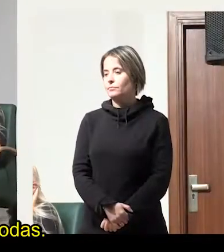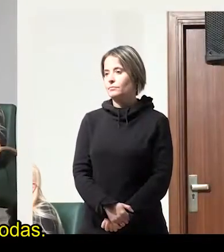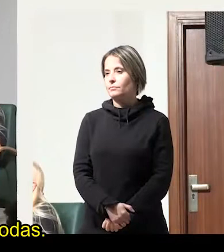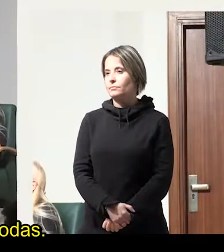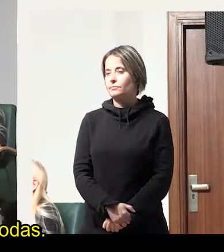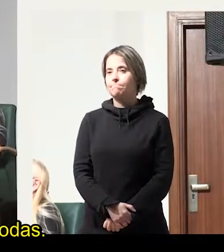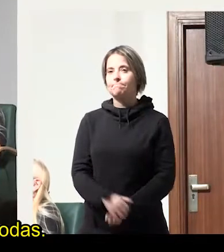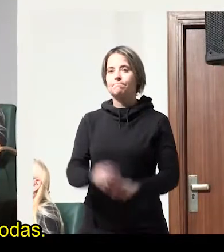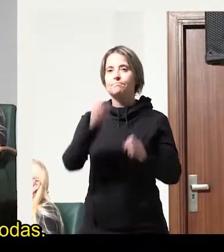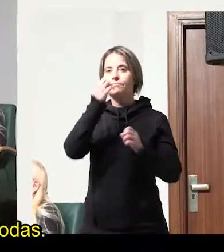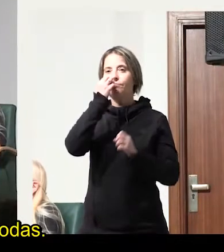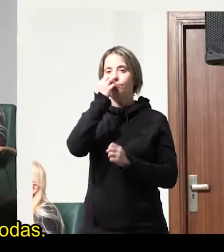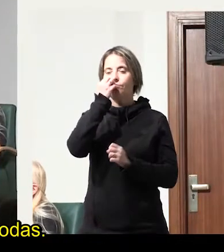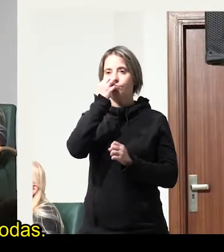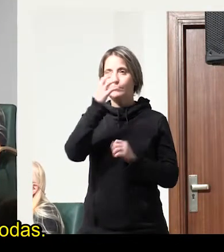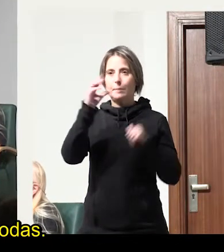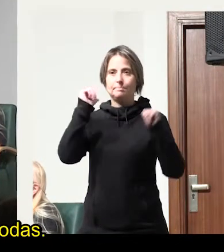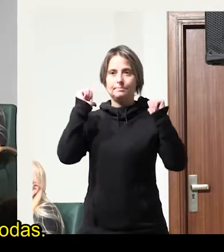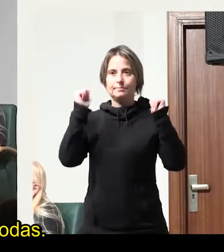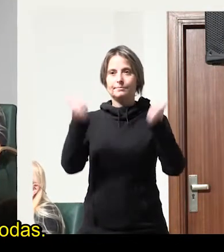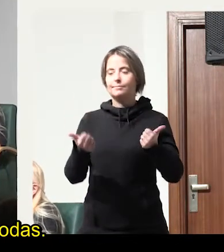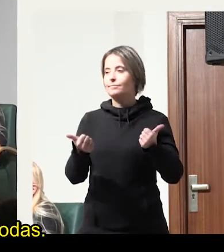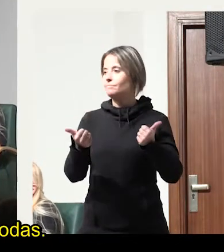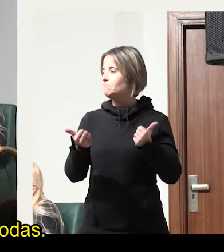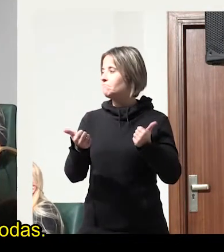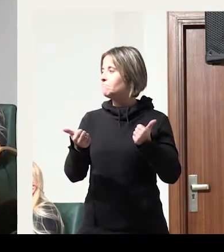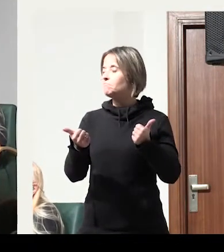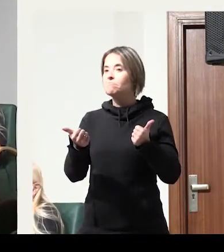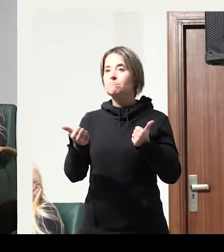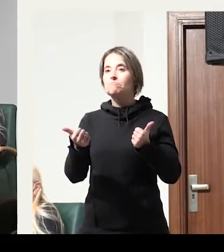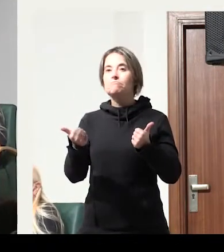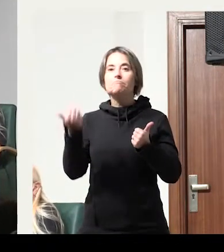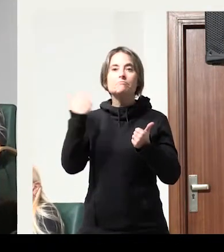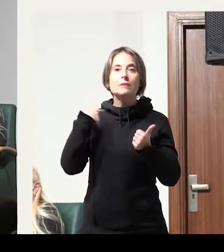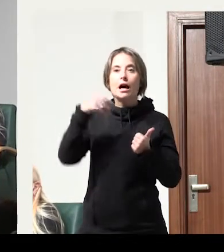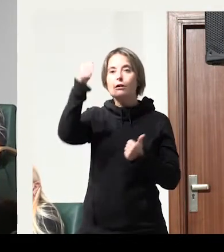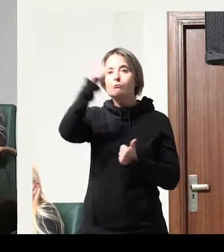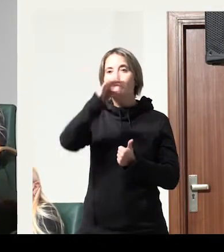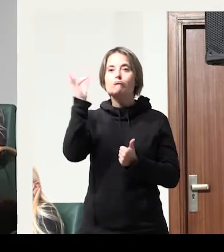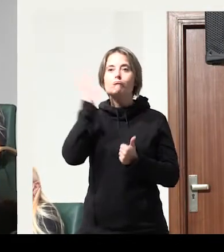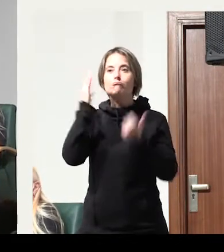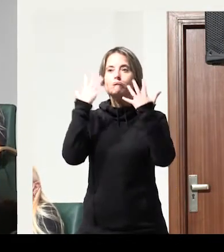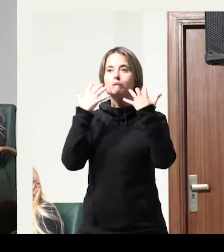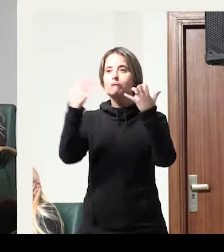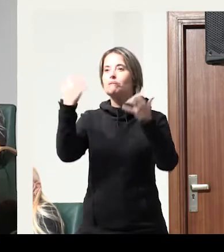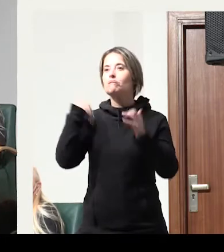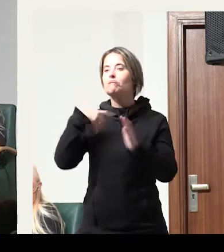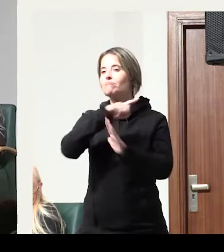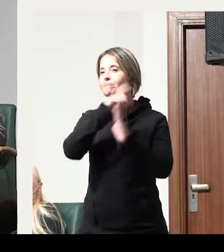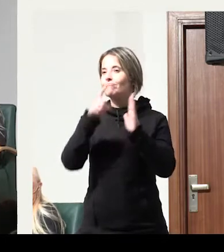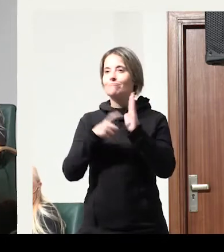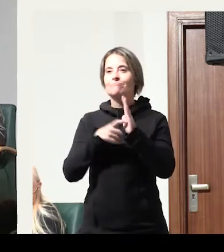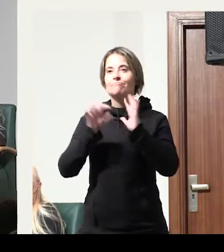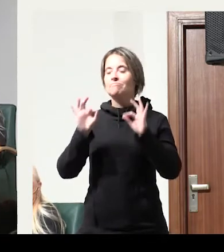comenzamos. Parece que ya estamos todos y todas. Venga, pues vamos allí.